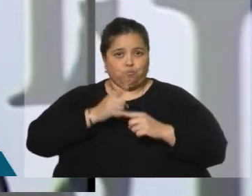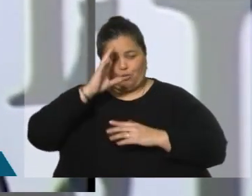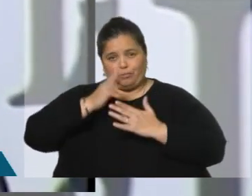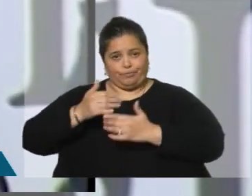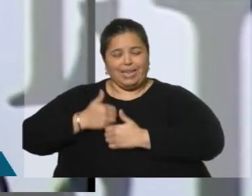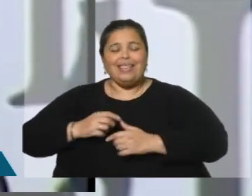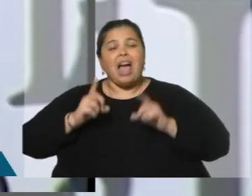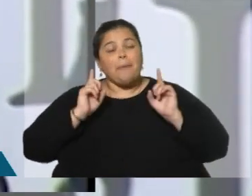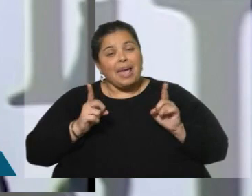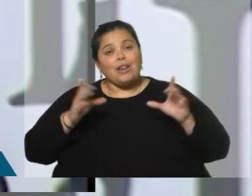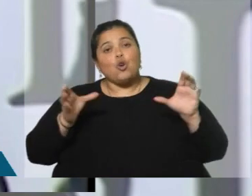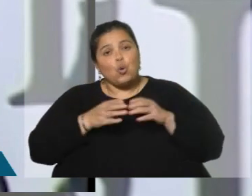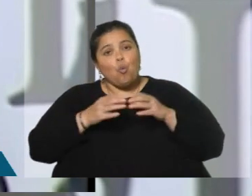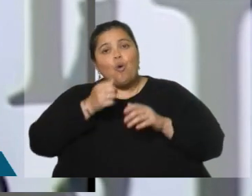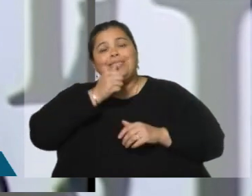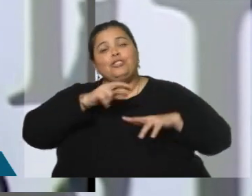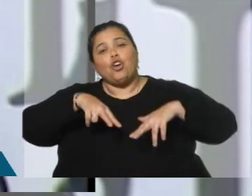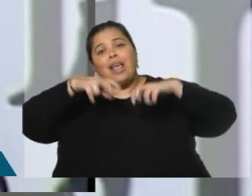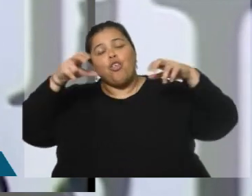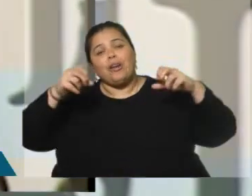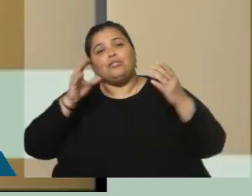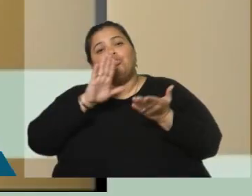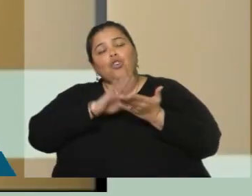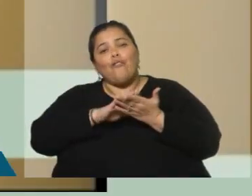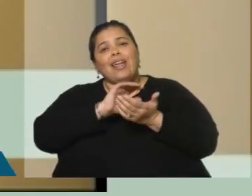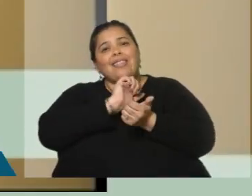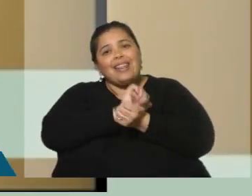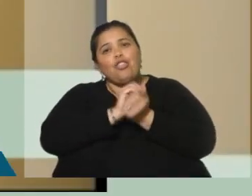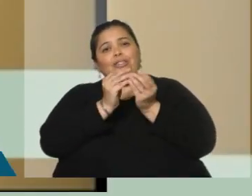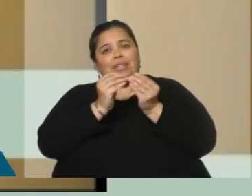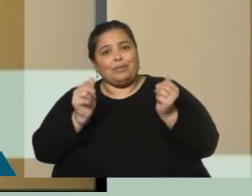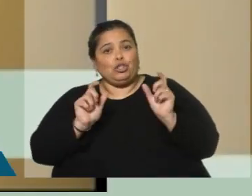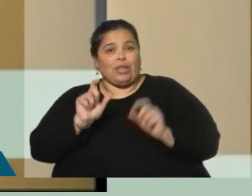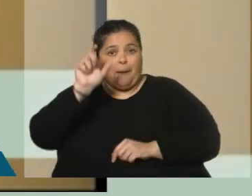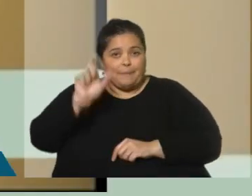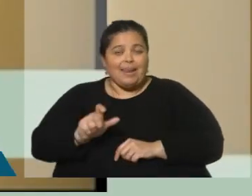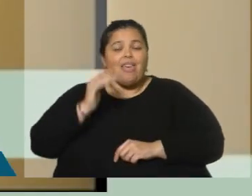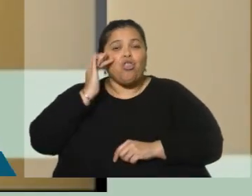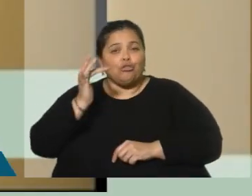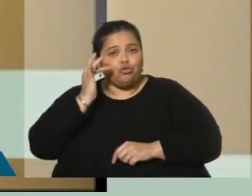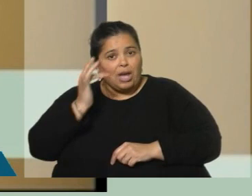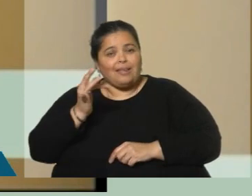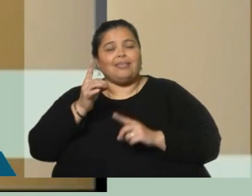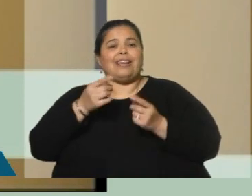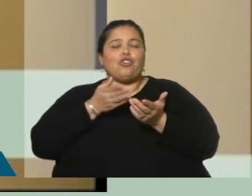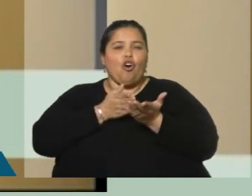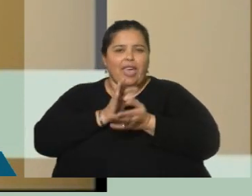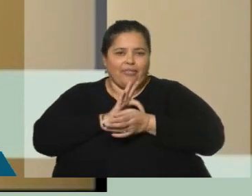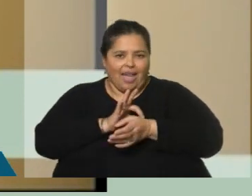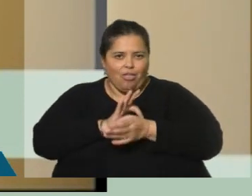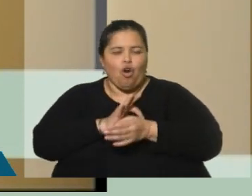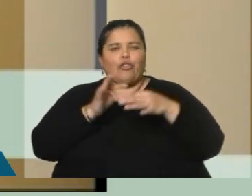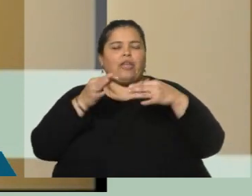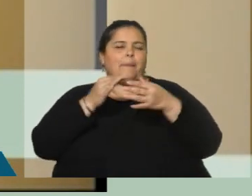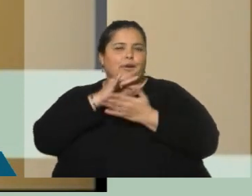de historiadores que Investiga sobre detenidos desaparecidos es docente de posgrado y orientador de tesis y de proyectos de investigación